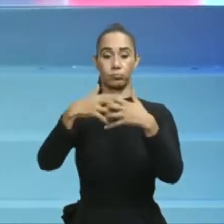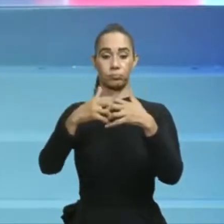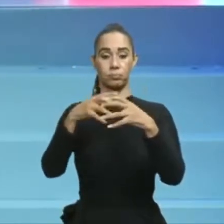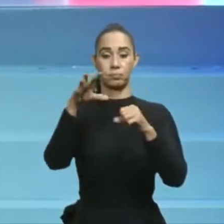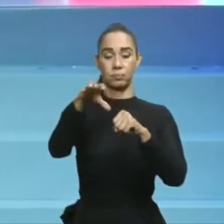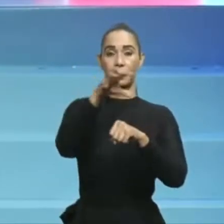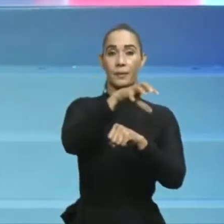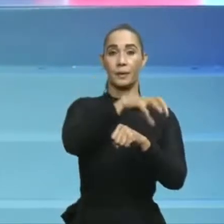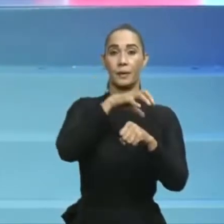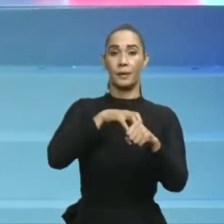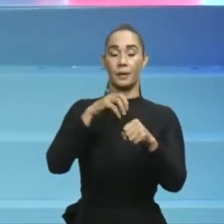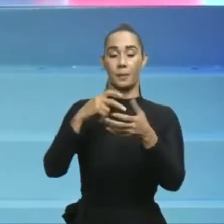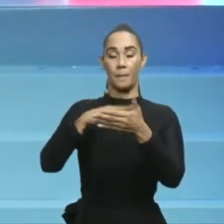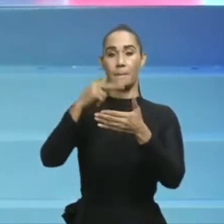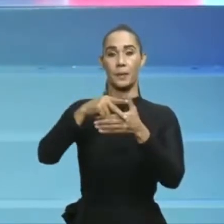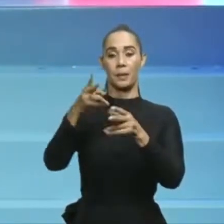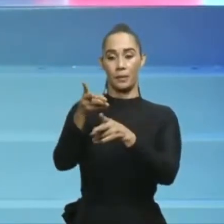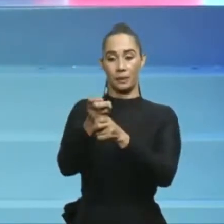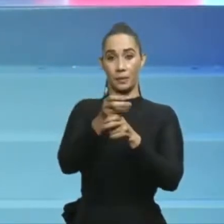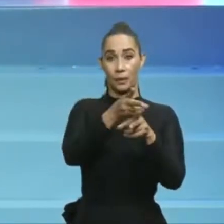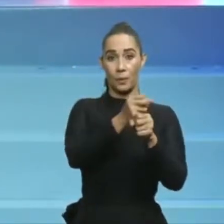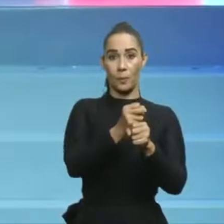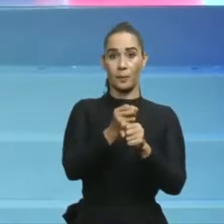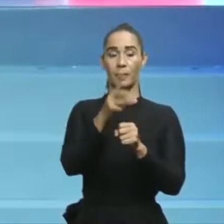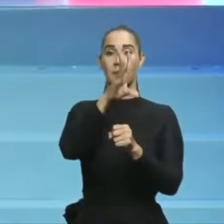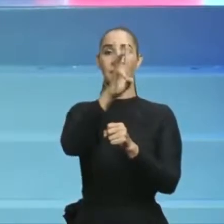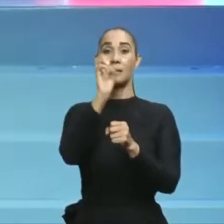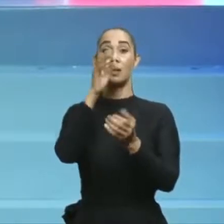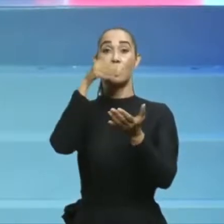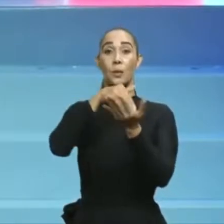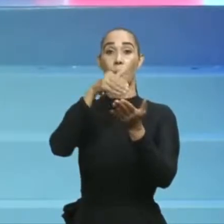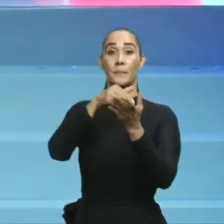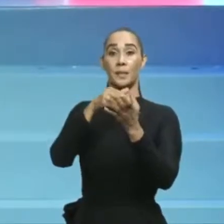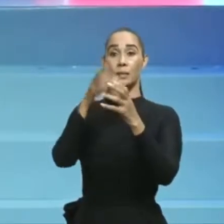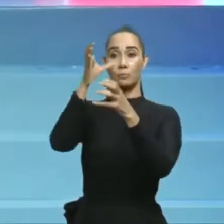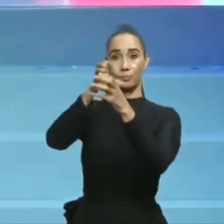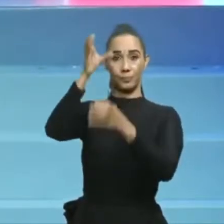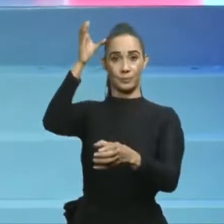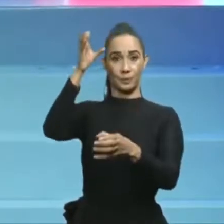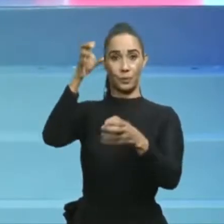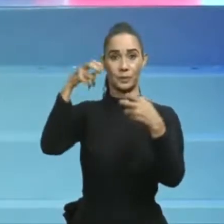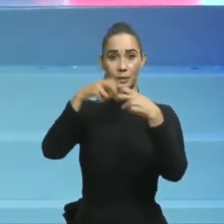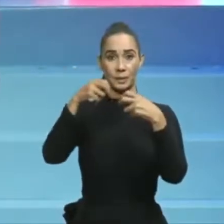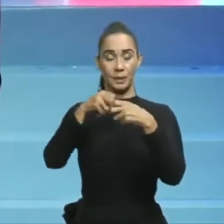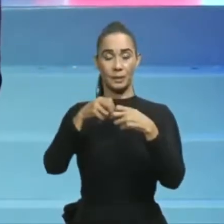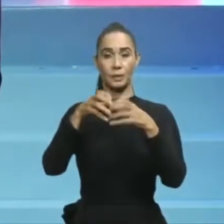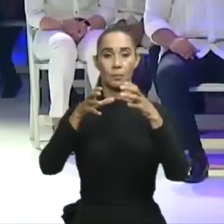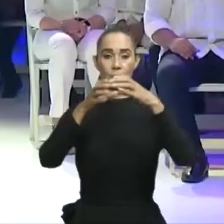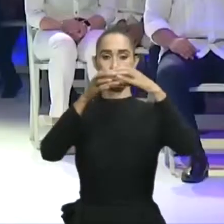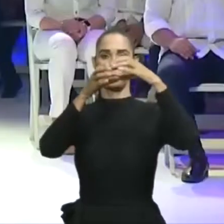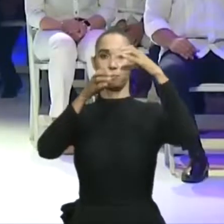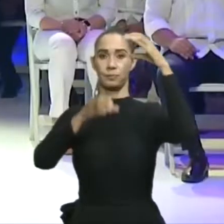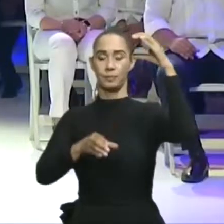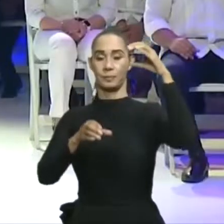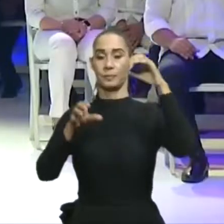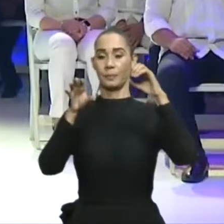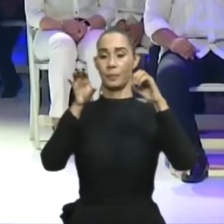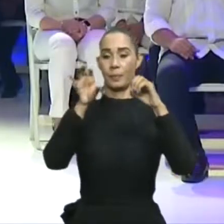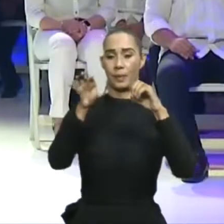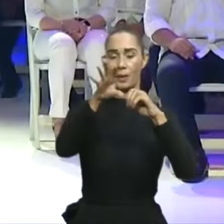en marcha un plan de compra de 300 mil medidores eléctricos así como una gran cantidad de transformadores de potencia y de distribución